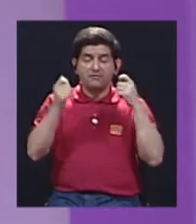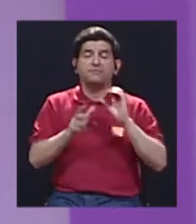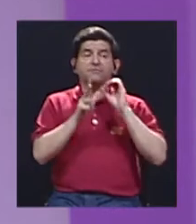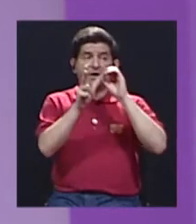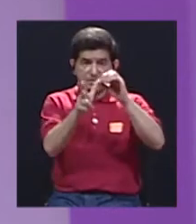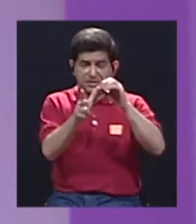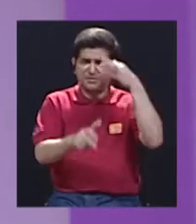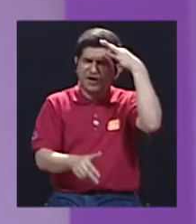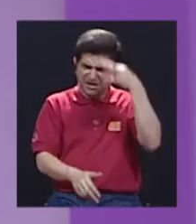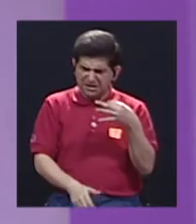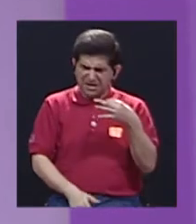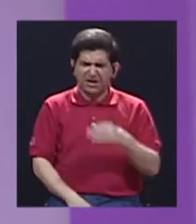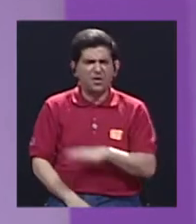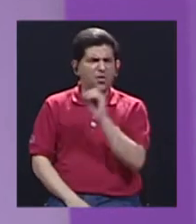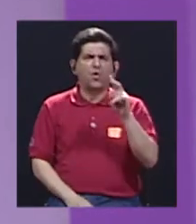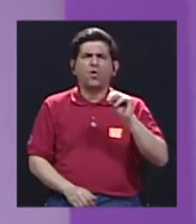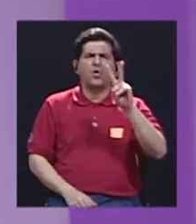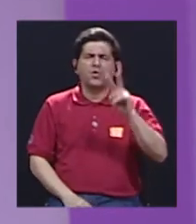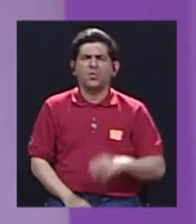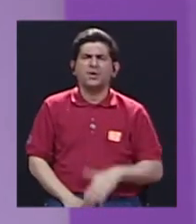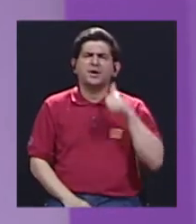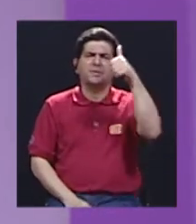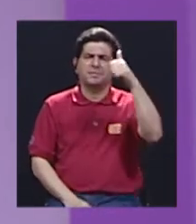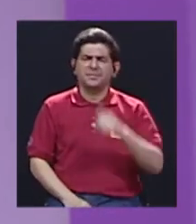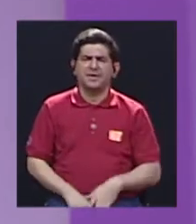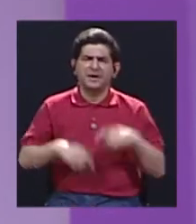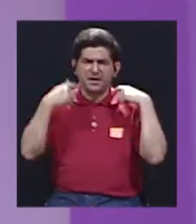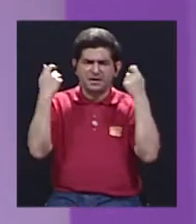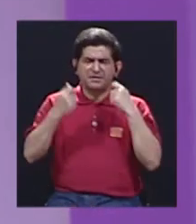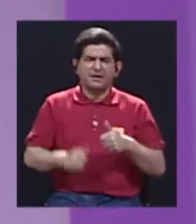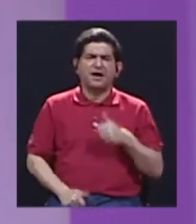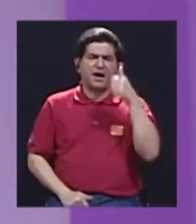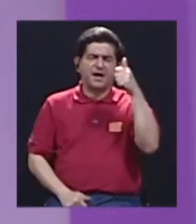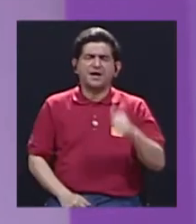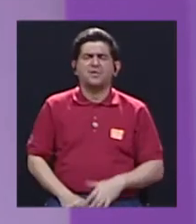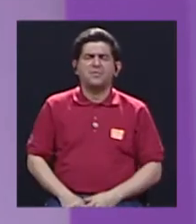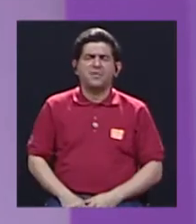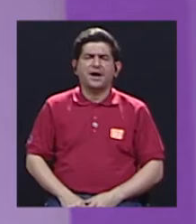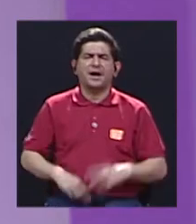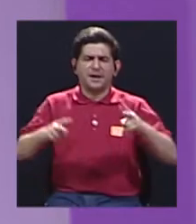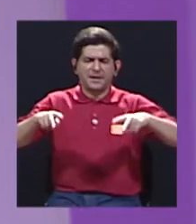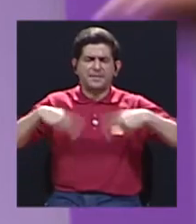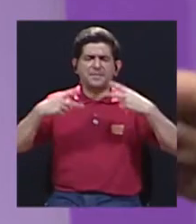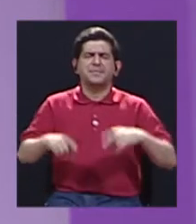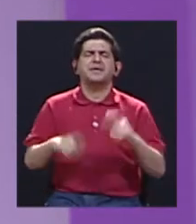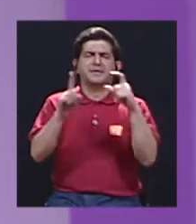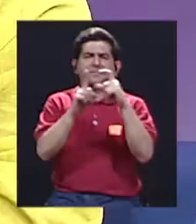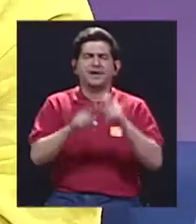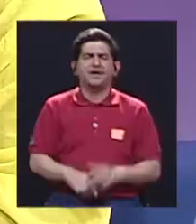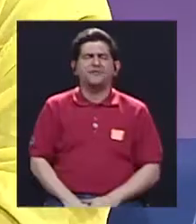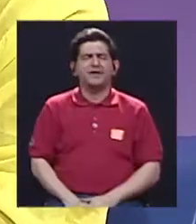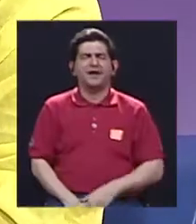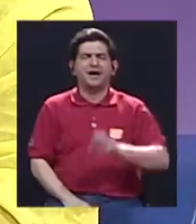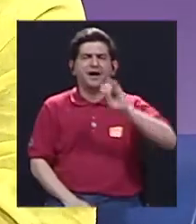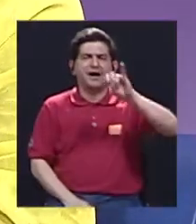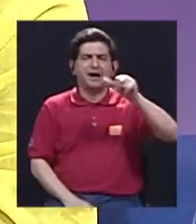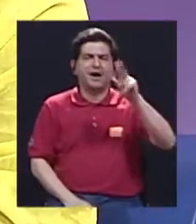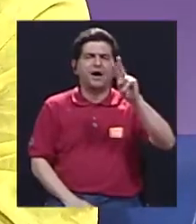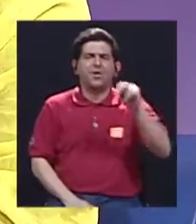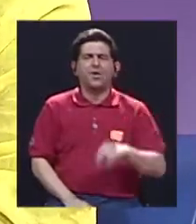octubre creo que es octubre o noviembre en alajuela que se llama el festival alajuela viva para el audio han sido un beso juana jugán